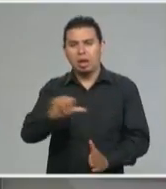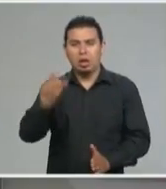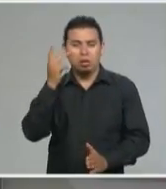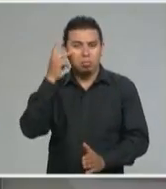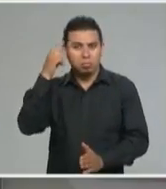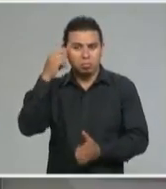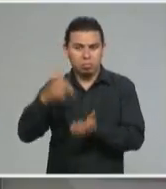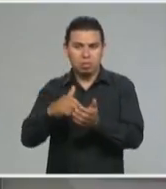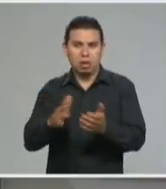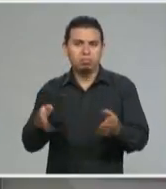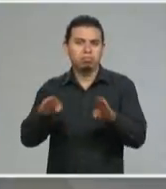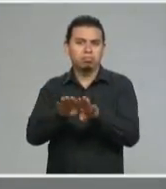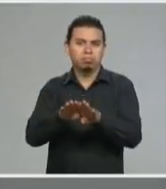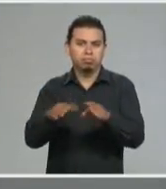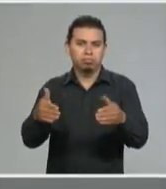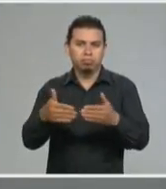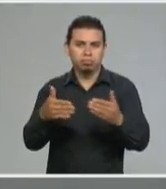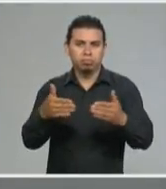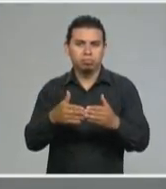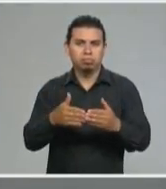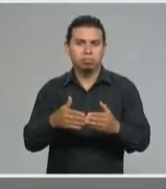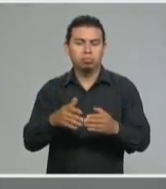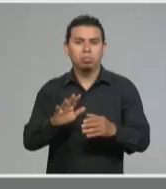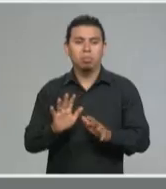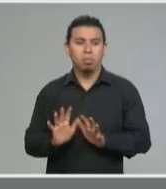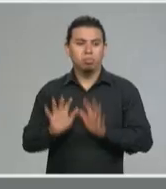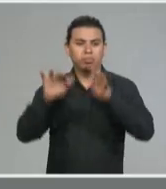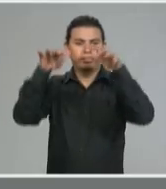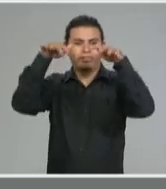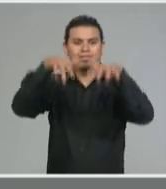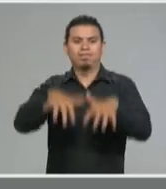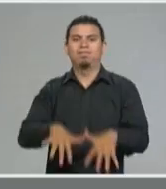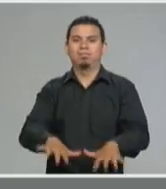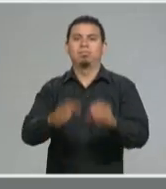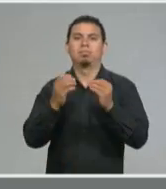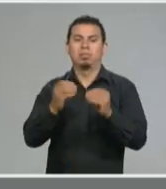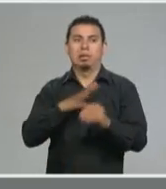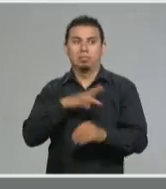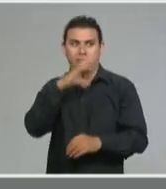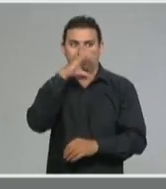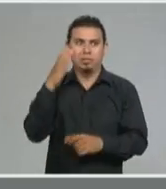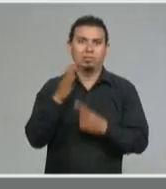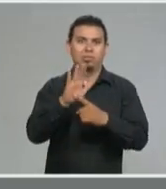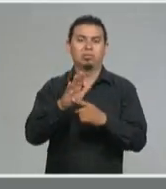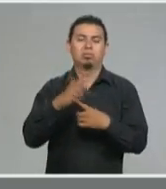Puerto Escondido debido al fenómeno de mar de fondo. Hay imágenes ahora